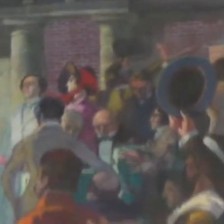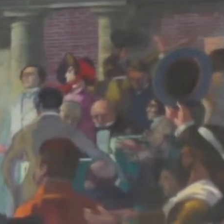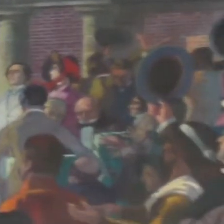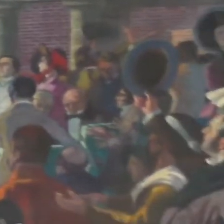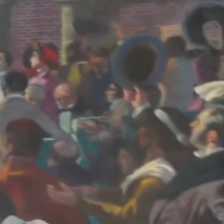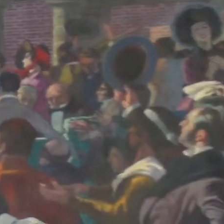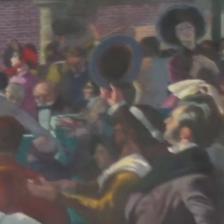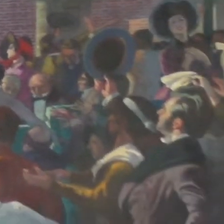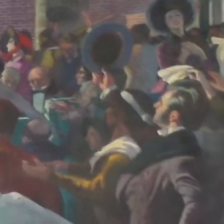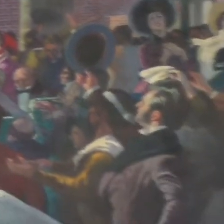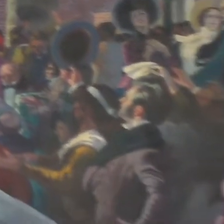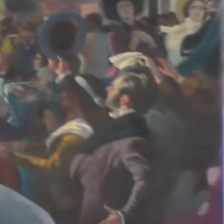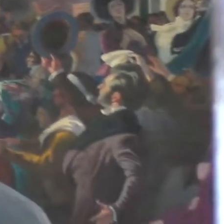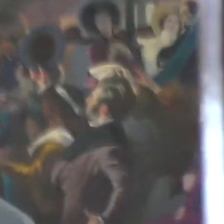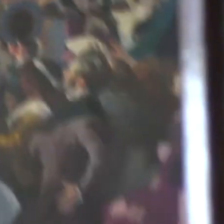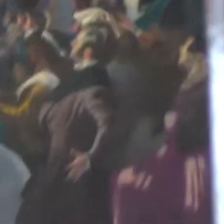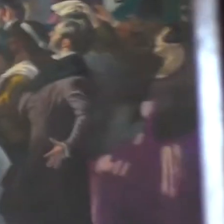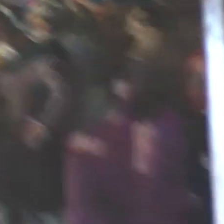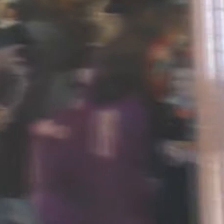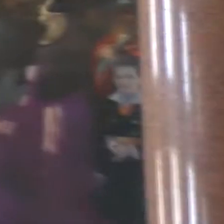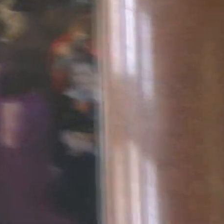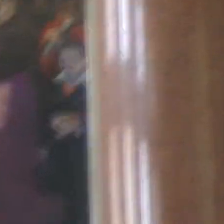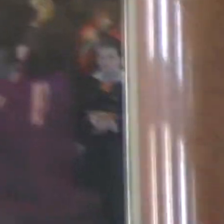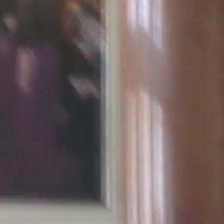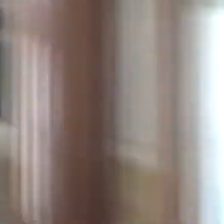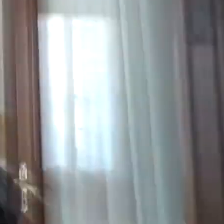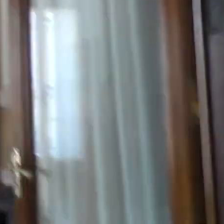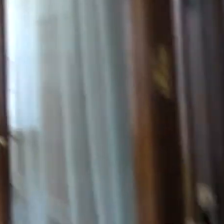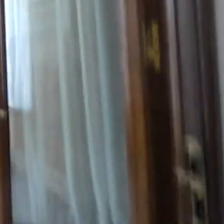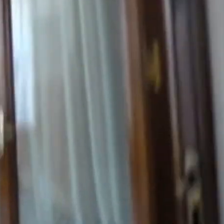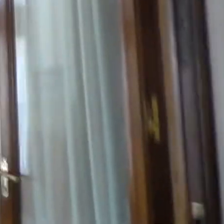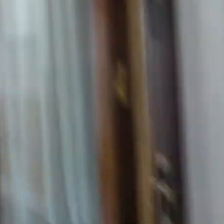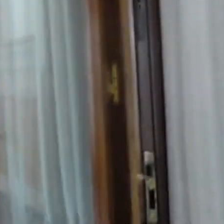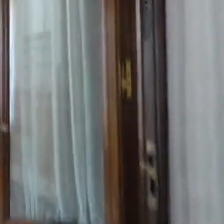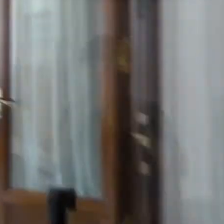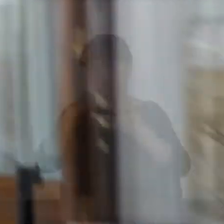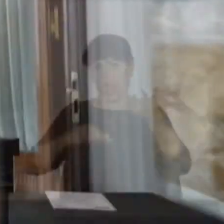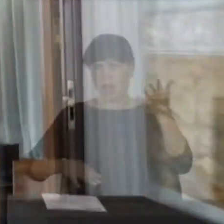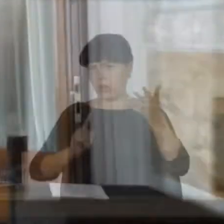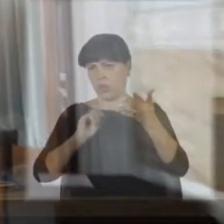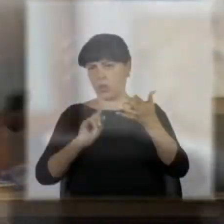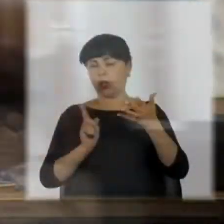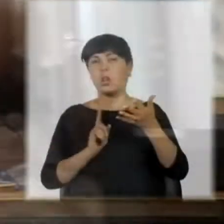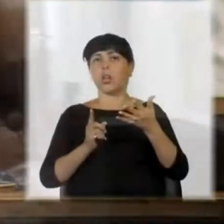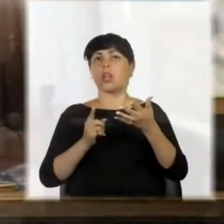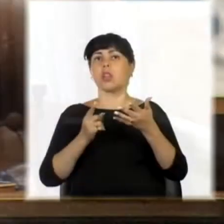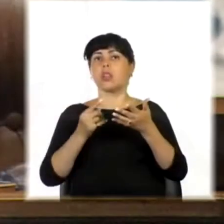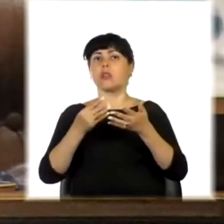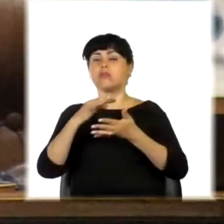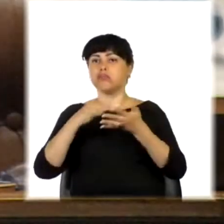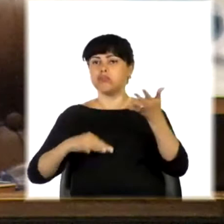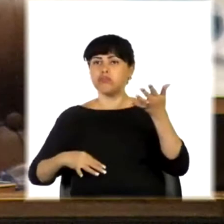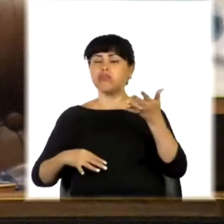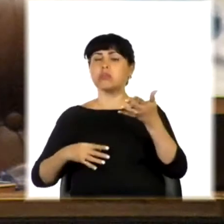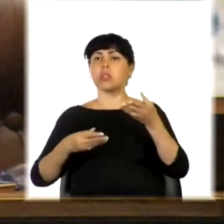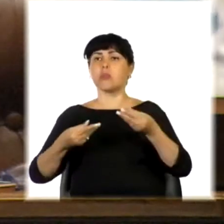sería entonces la que ustedes tienen no la voy a leer todos porque es extensa lo que ustedes tienen en